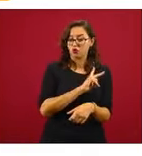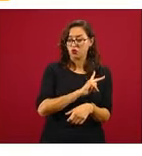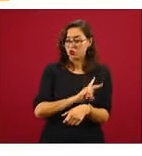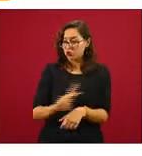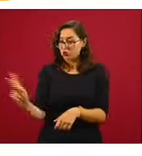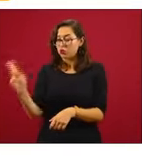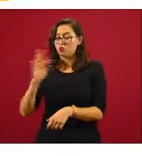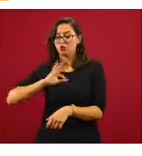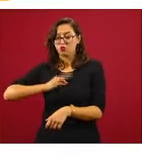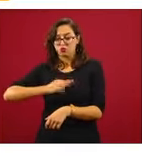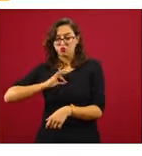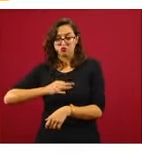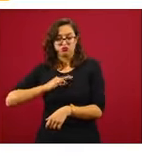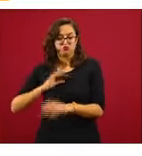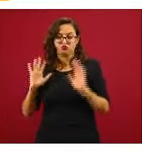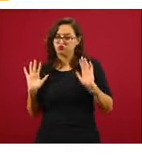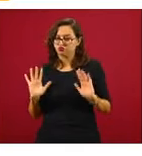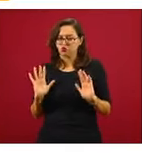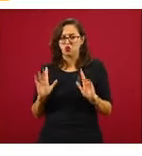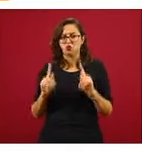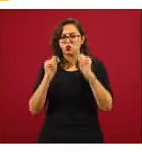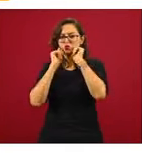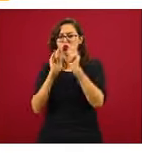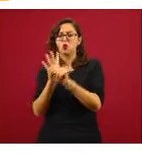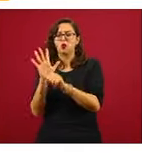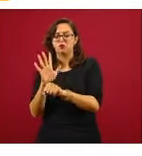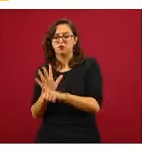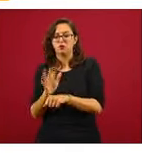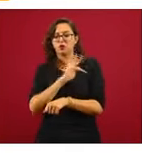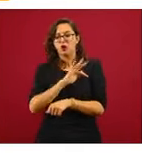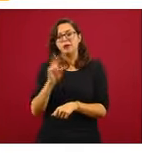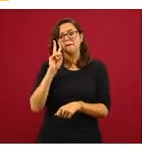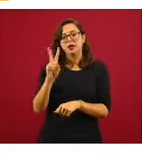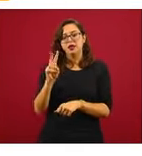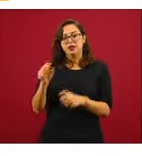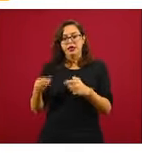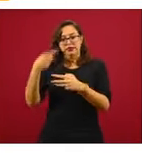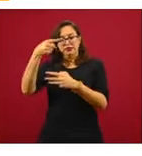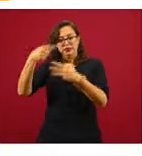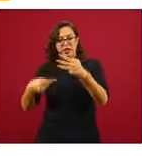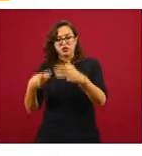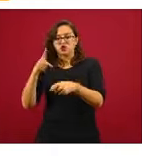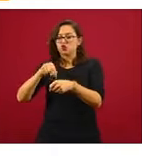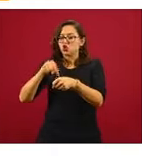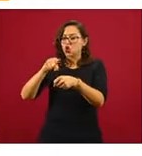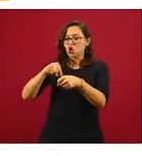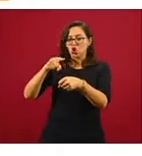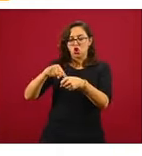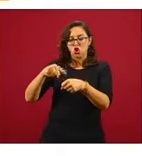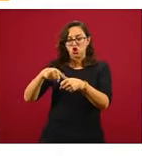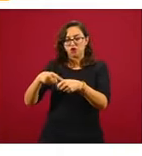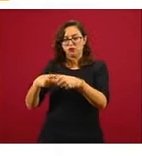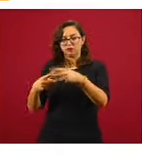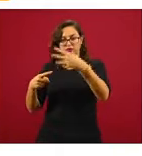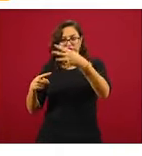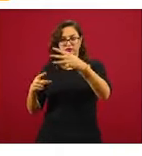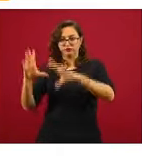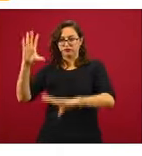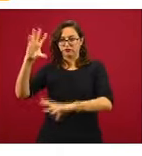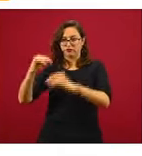por infección respiratoria aguda. Ven ustedes el tamaño total de la barra, es decir, los tres colores completos, independientemente que ahí están las